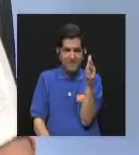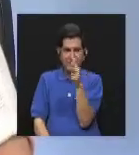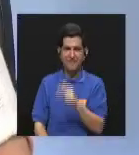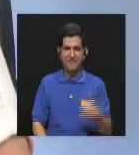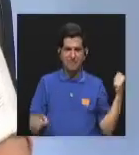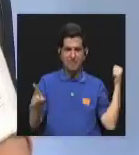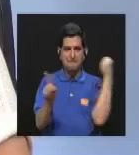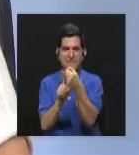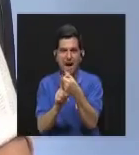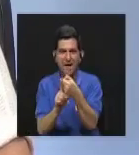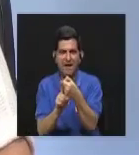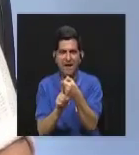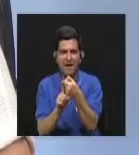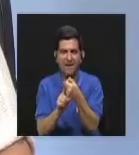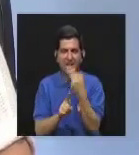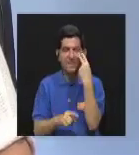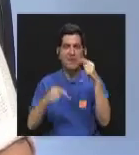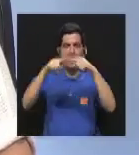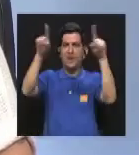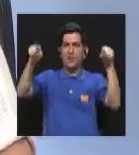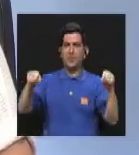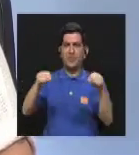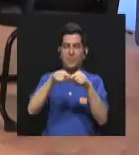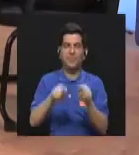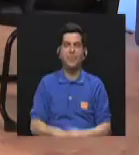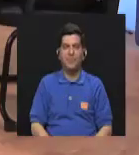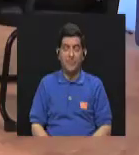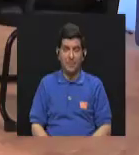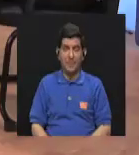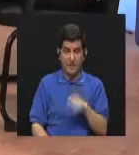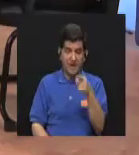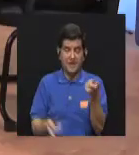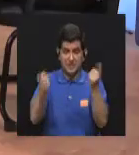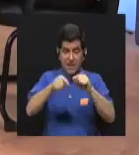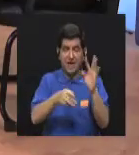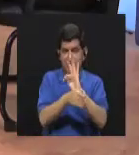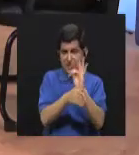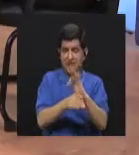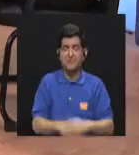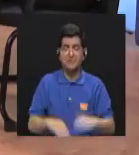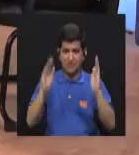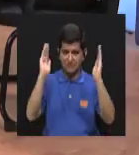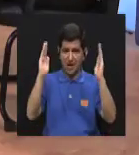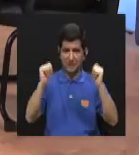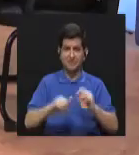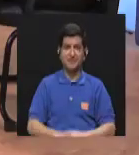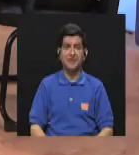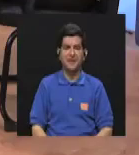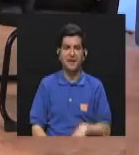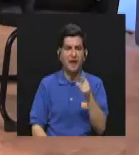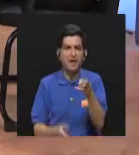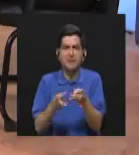imágenes, el impacto, ¿verdad?, de verse en un televisor, porque llevamos una pantalla grande, eso genera...